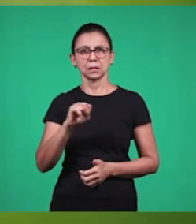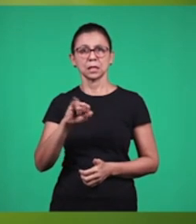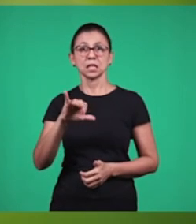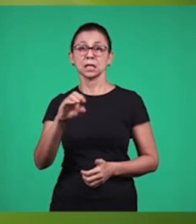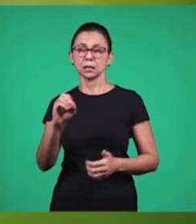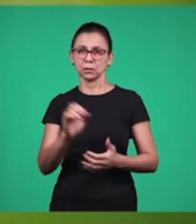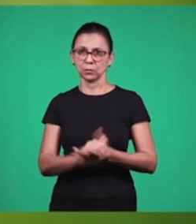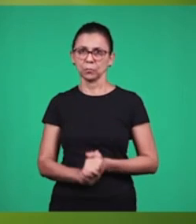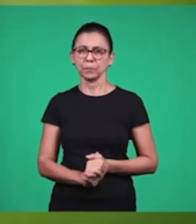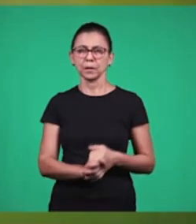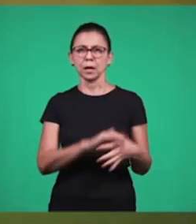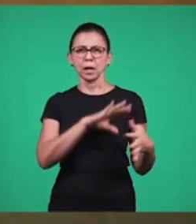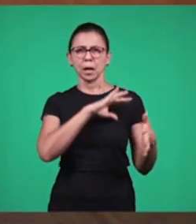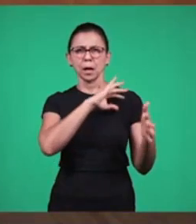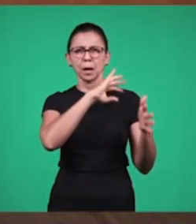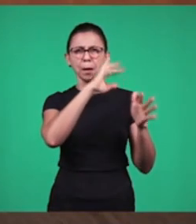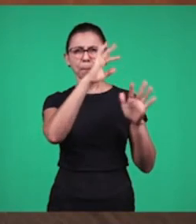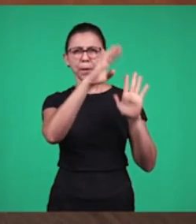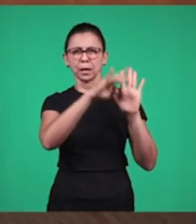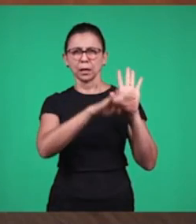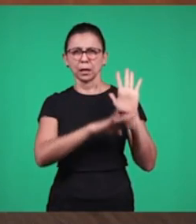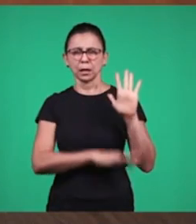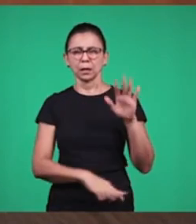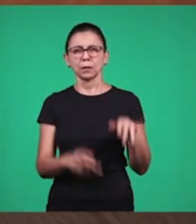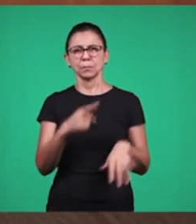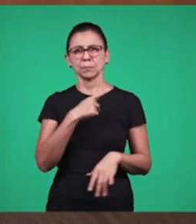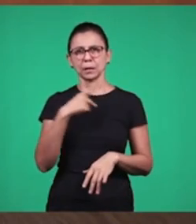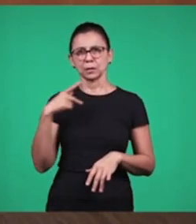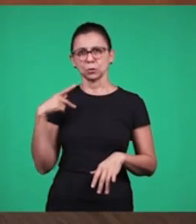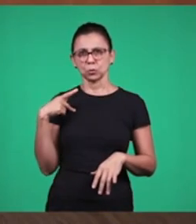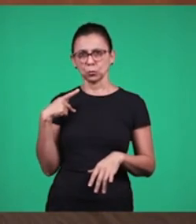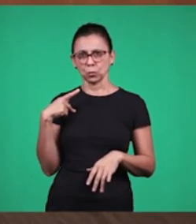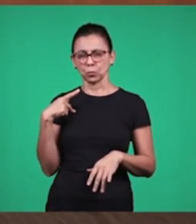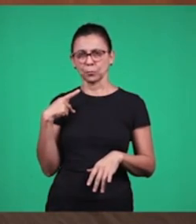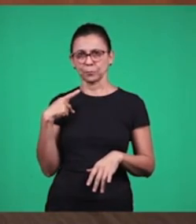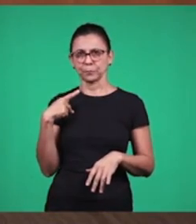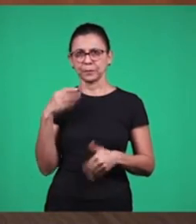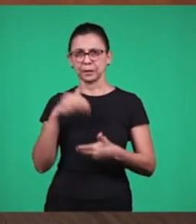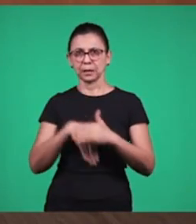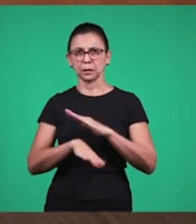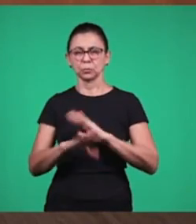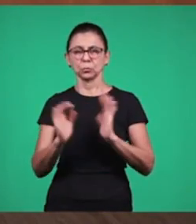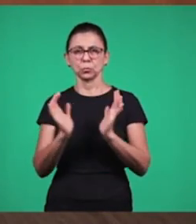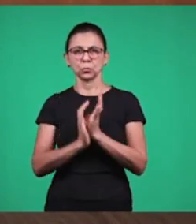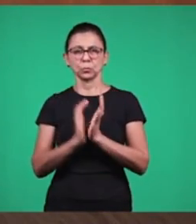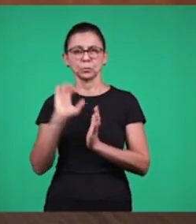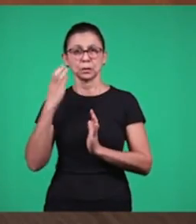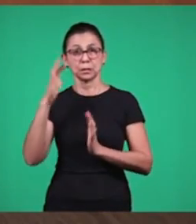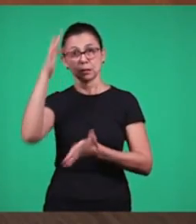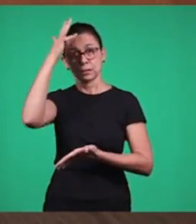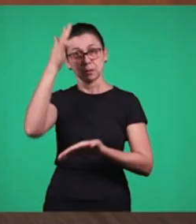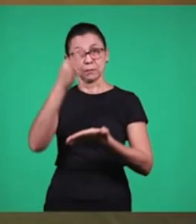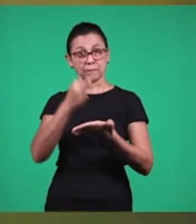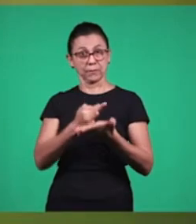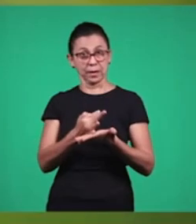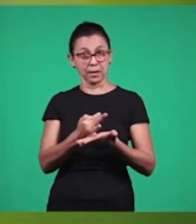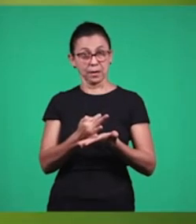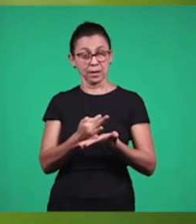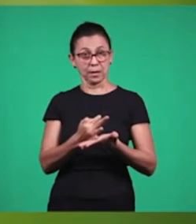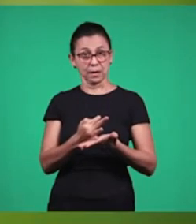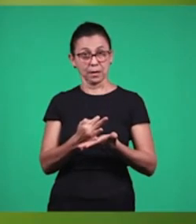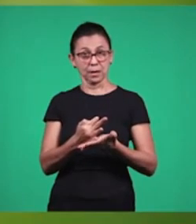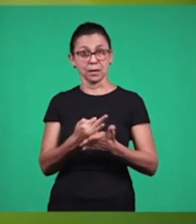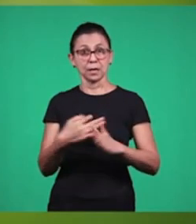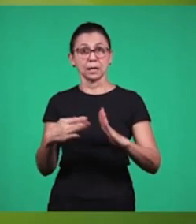Teles es pastor y miembro del grupo de Ciencia y Fe de la Iglesia Cristiana Maranata.